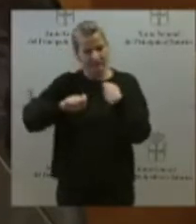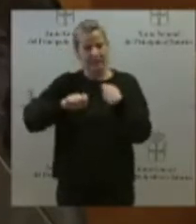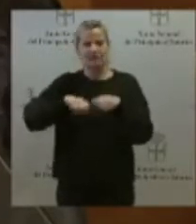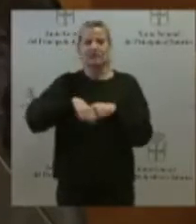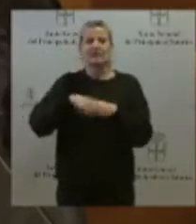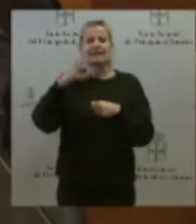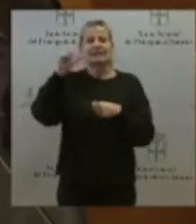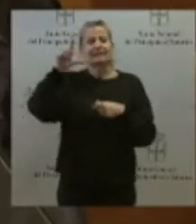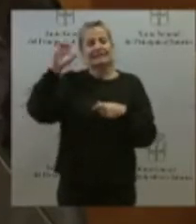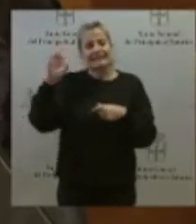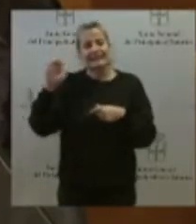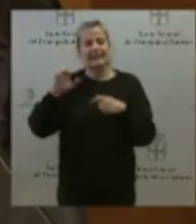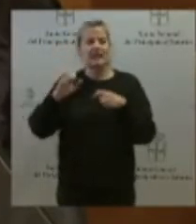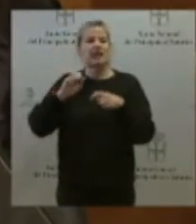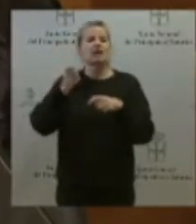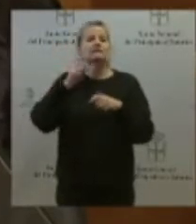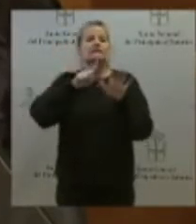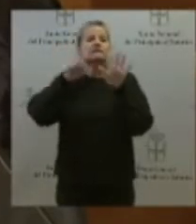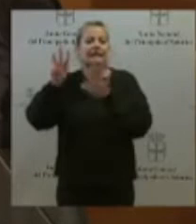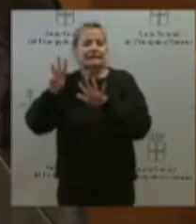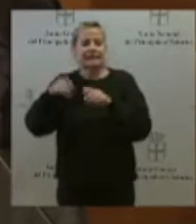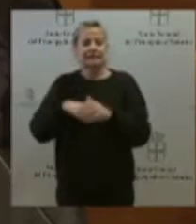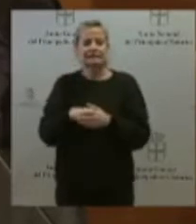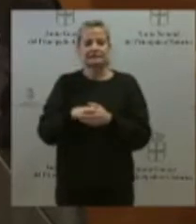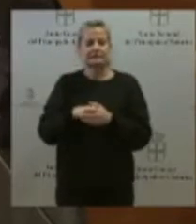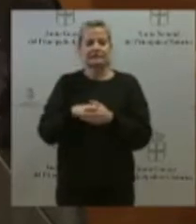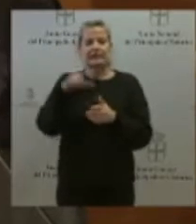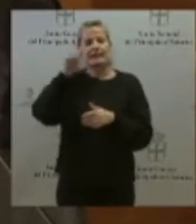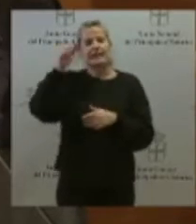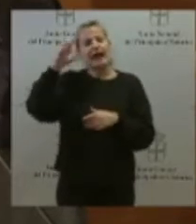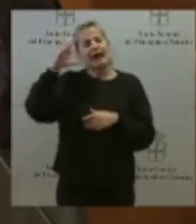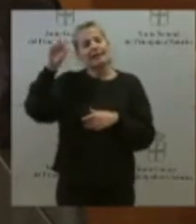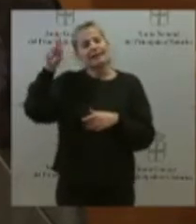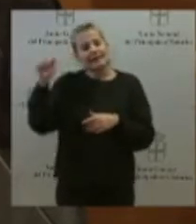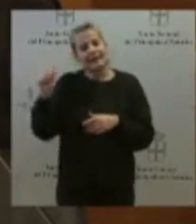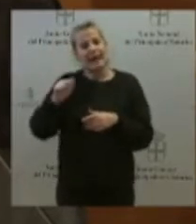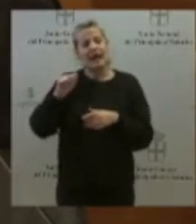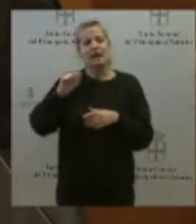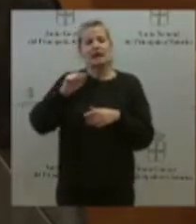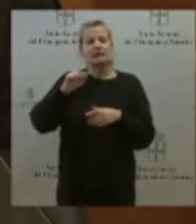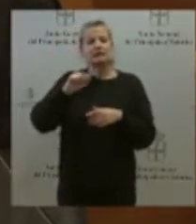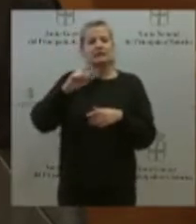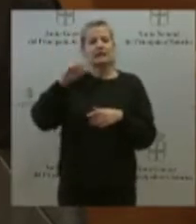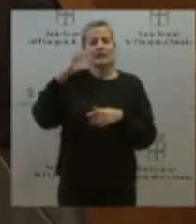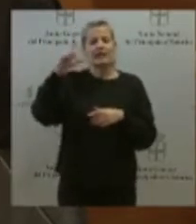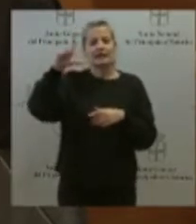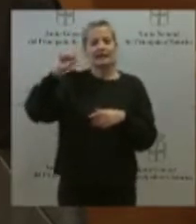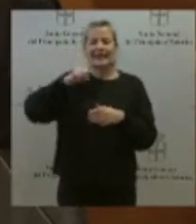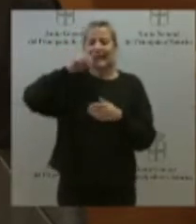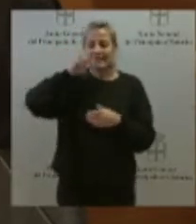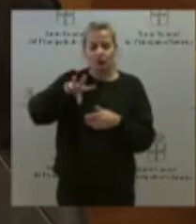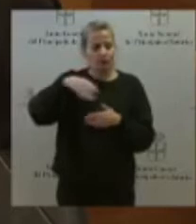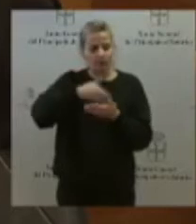en ventas. Gerusia, 14 millones de facturación. CLN, 6 millones y medio. Sagital, 19 millones. SACIR